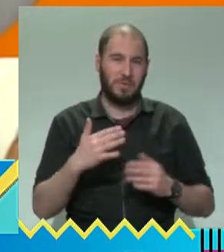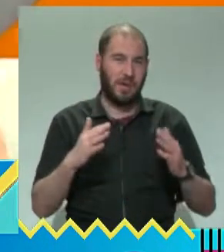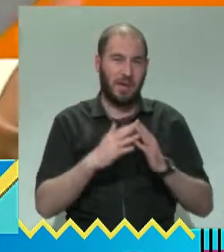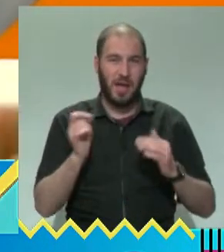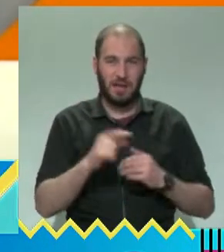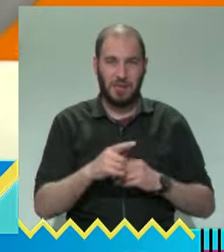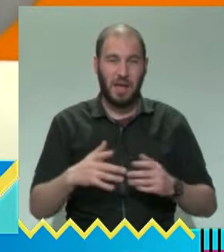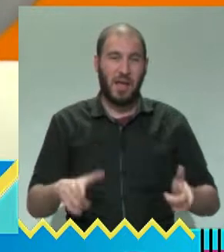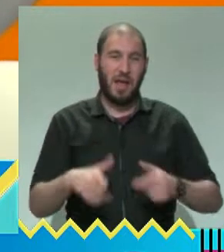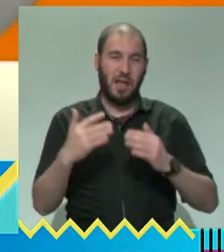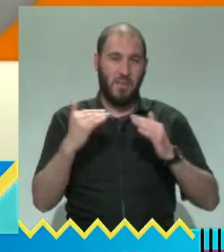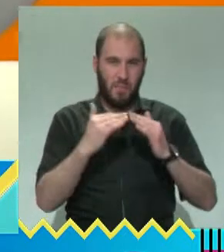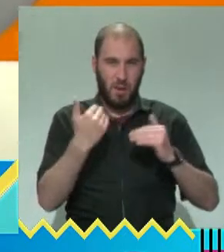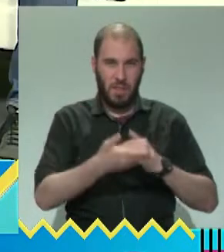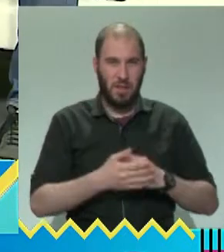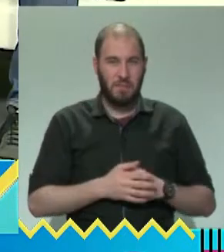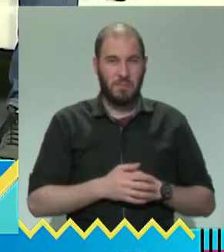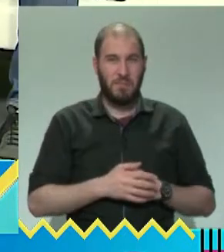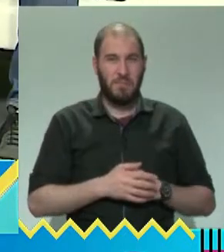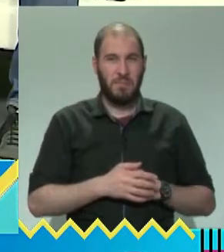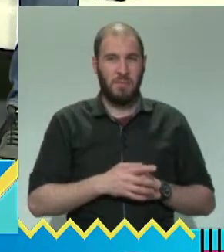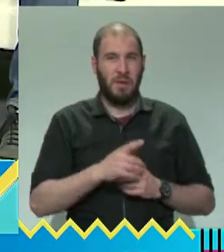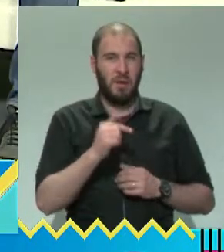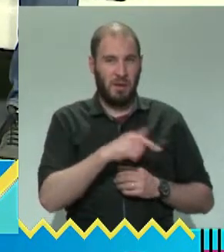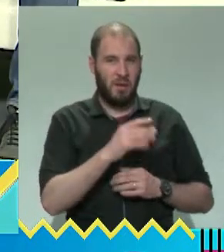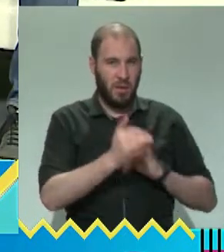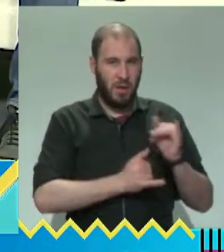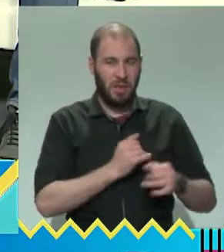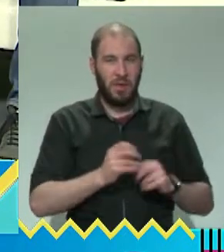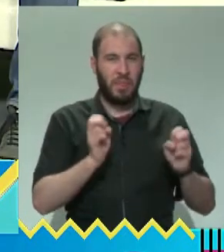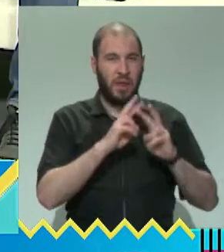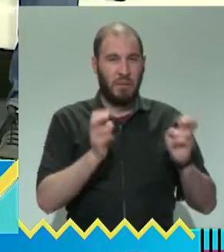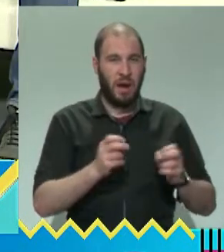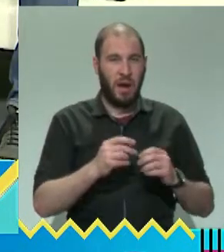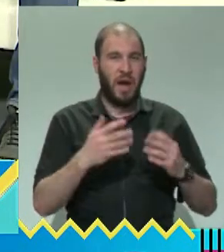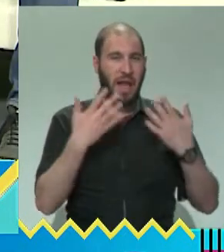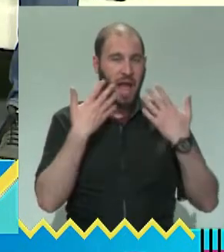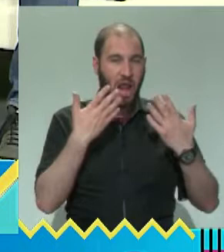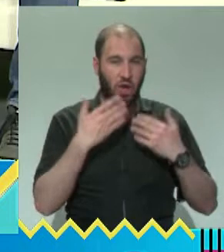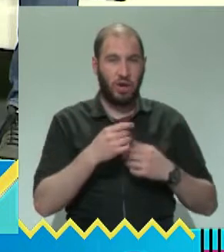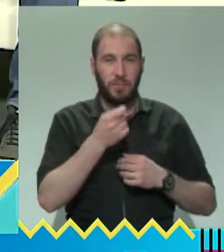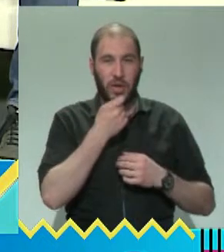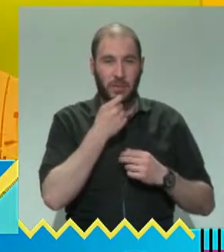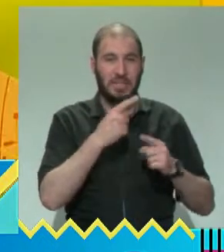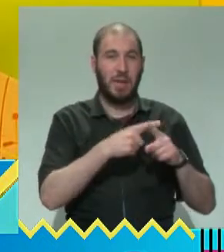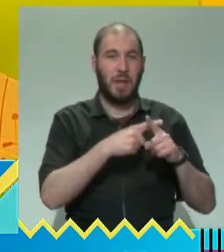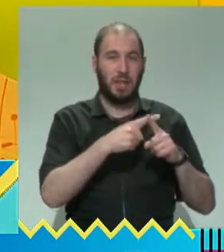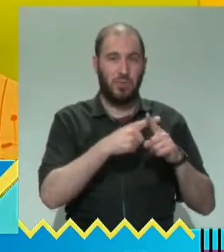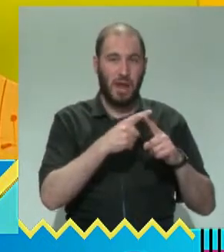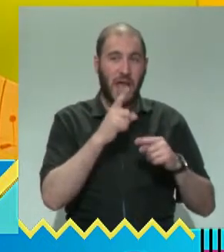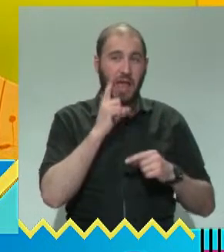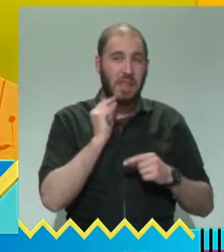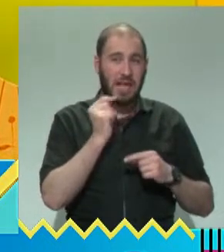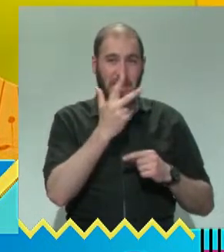¿no? En la puerta de nuestra casa. Bien, ahí vos... Una observación. Sí. Desde el punto de vista calórico, si tomamos la temperatura, un día